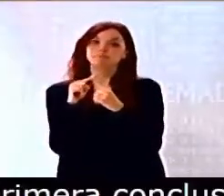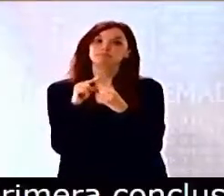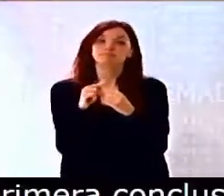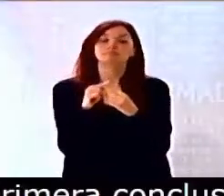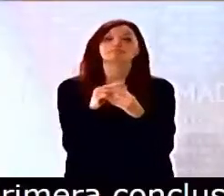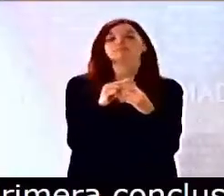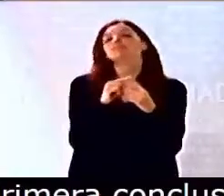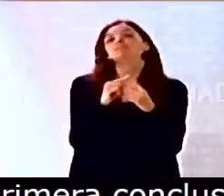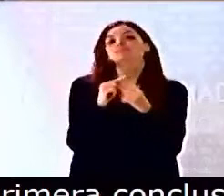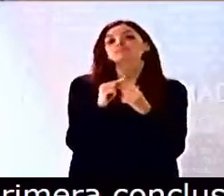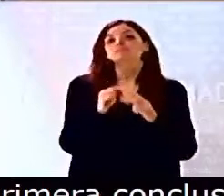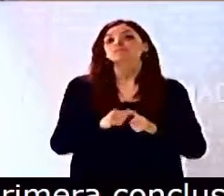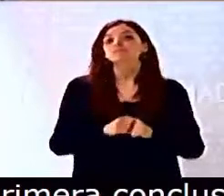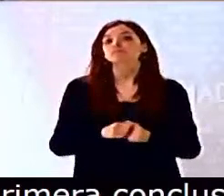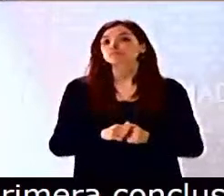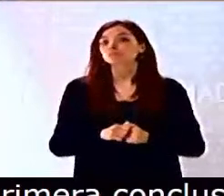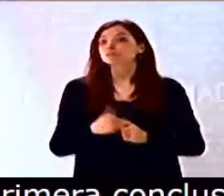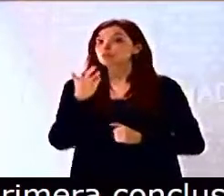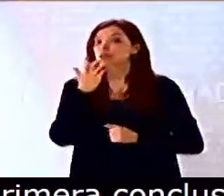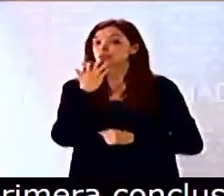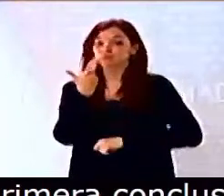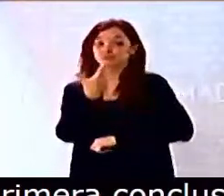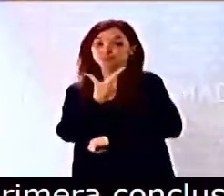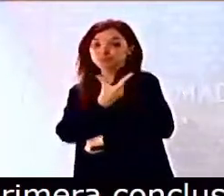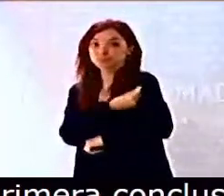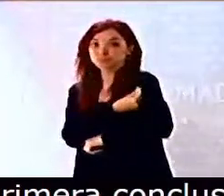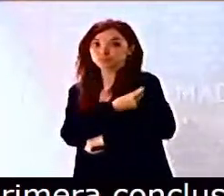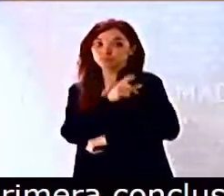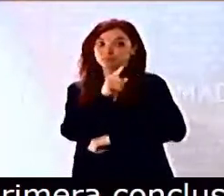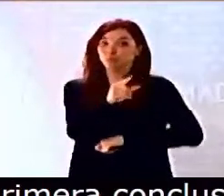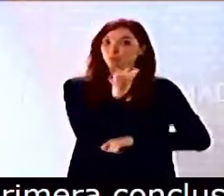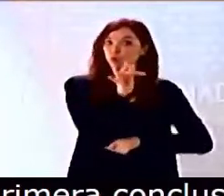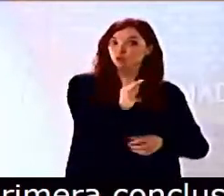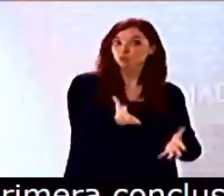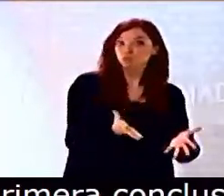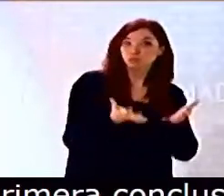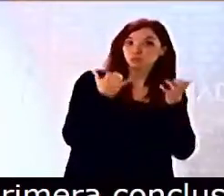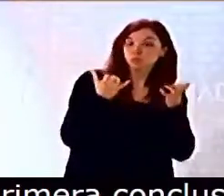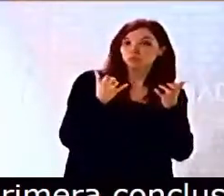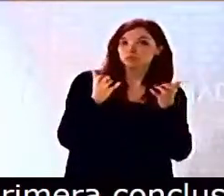que los beneficios superan a los riesgos.